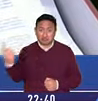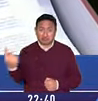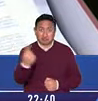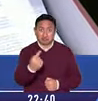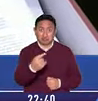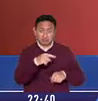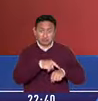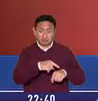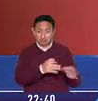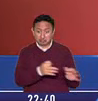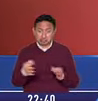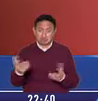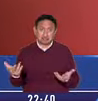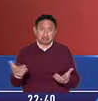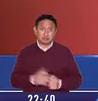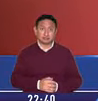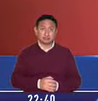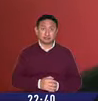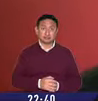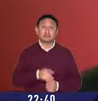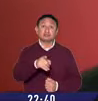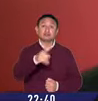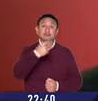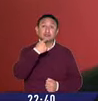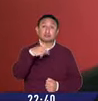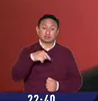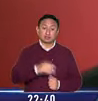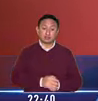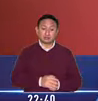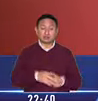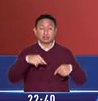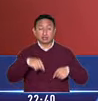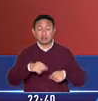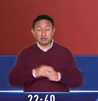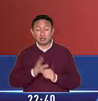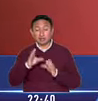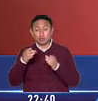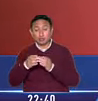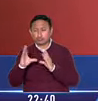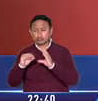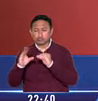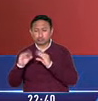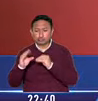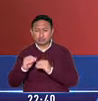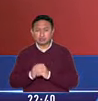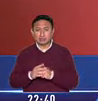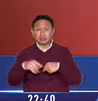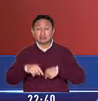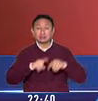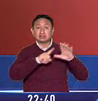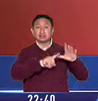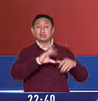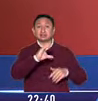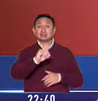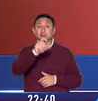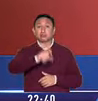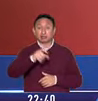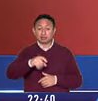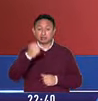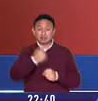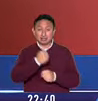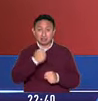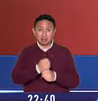prórroga. Porque ustedes han mencionado entre pasillos y en la propia comisión que tienen a 60 personas trabajando en un